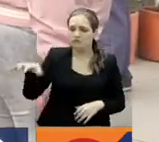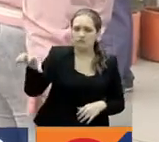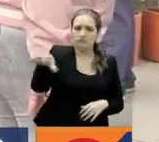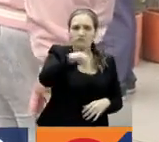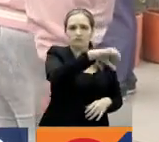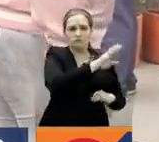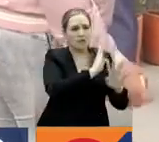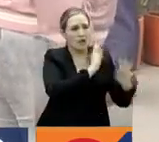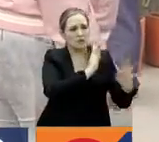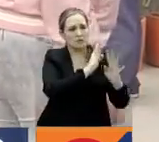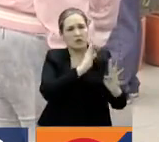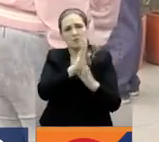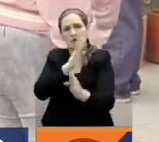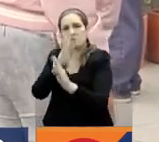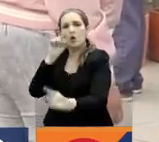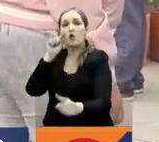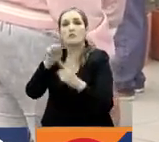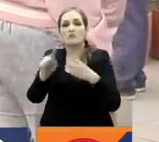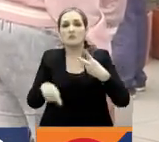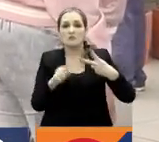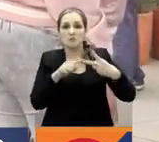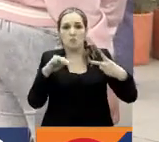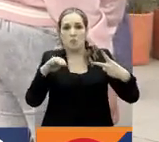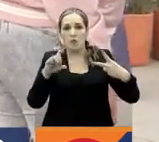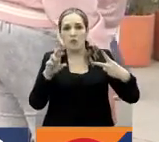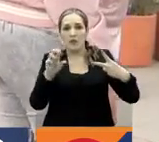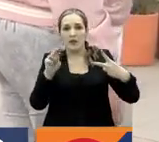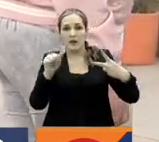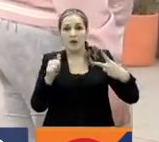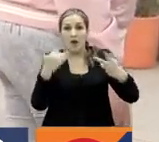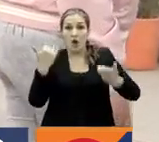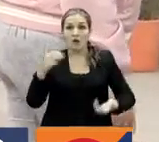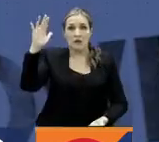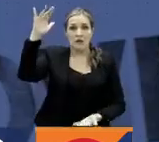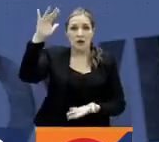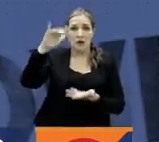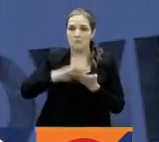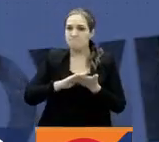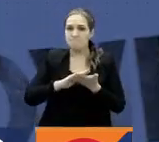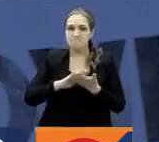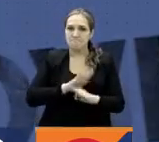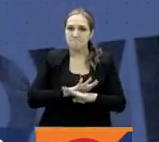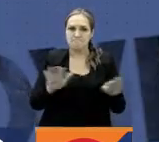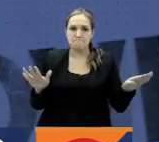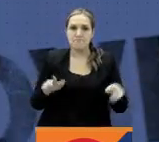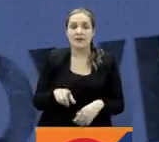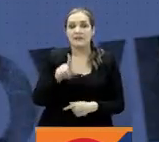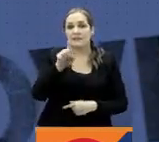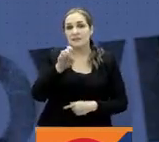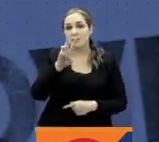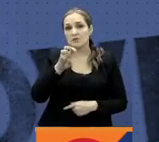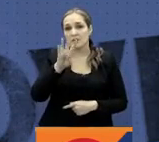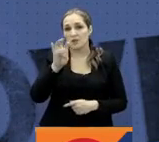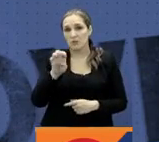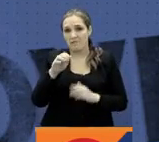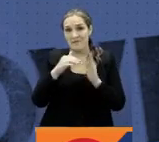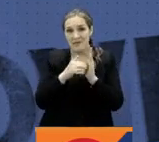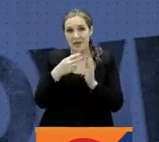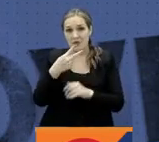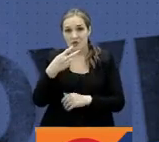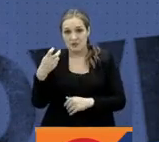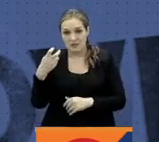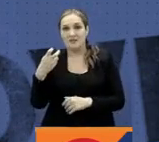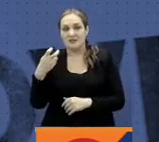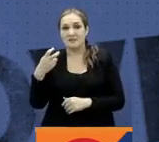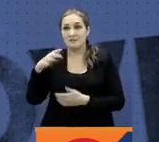para la segunda dosis de Moderna, lo que provocó que hoy las dosis estuvieran agotadas. De las 689.200 vacunas de